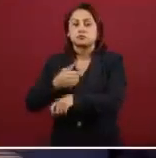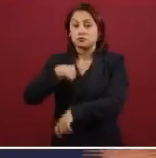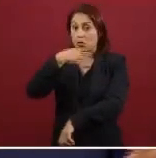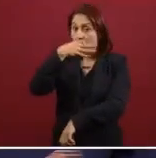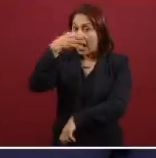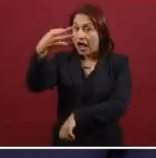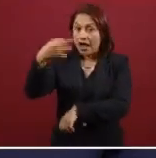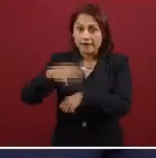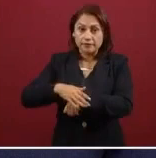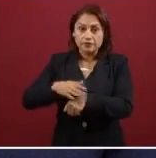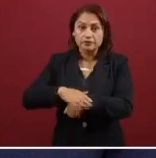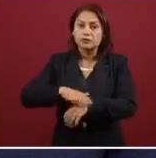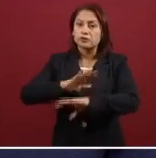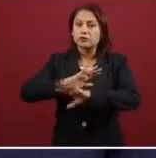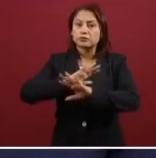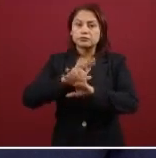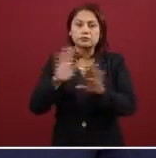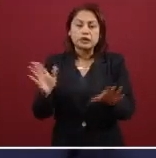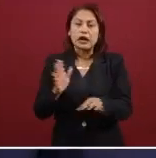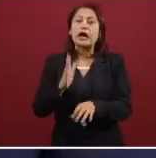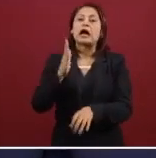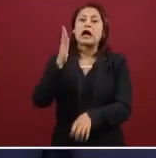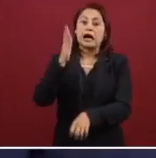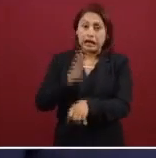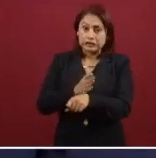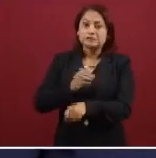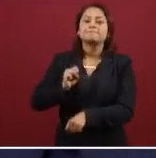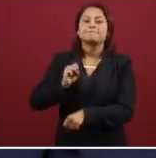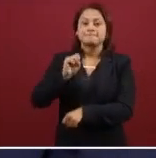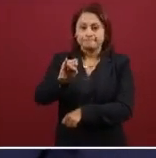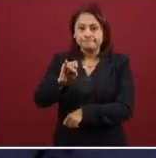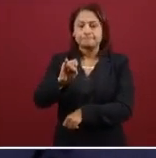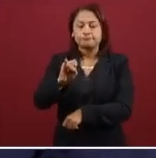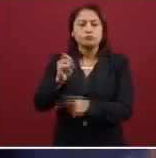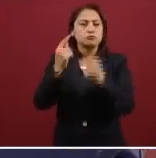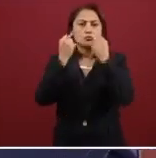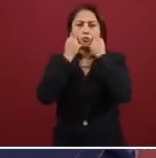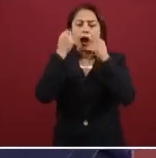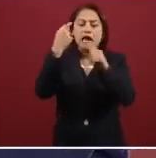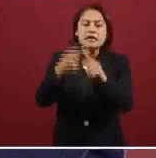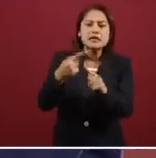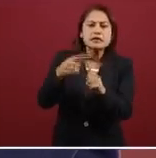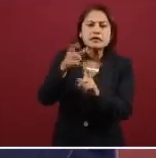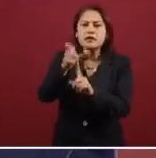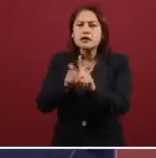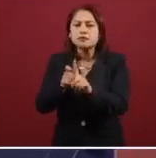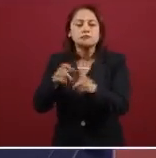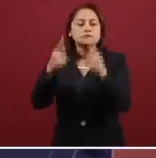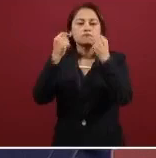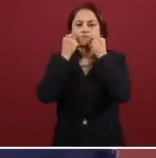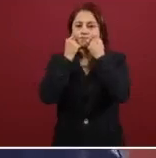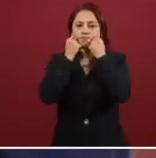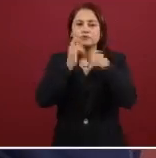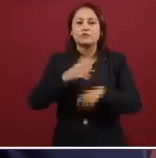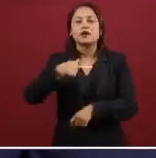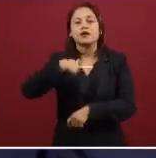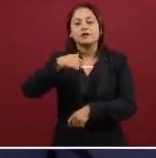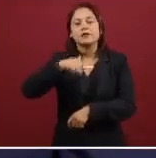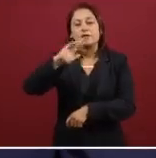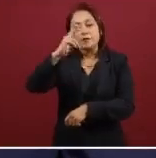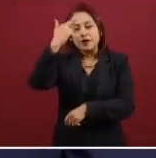sea quien sea. Yo aquí les recuerdo que hasta di a